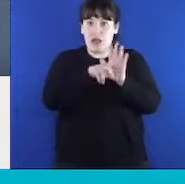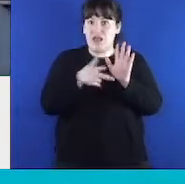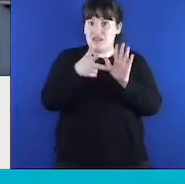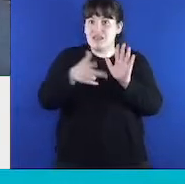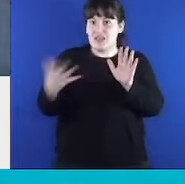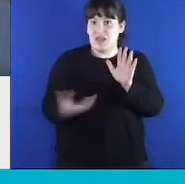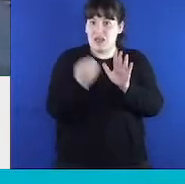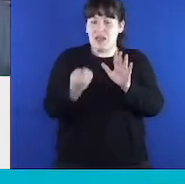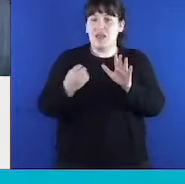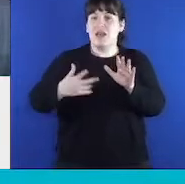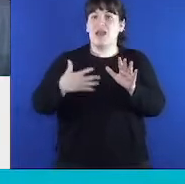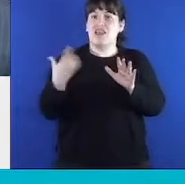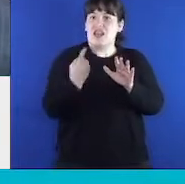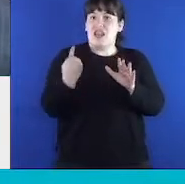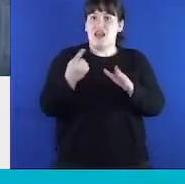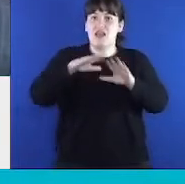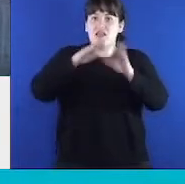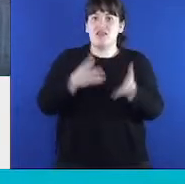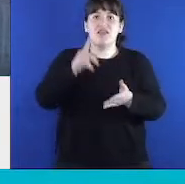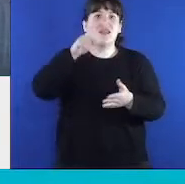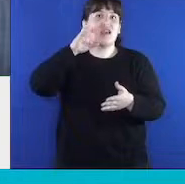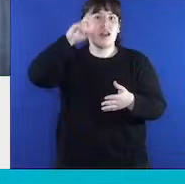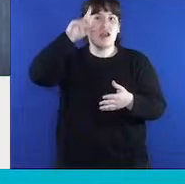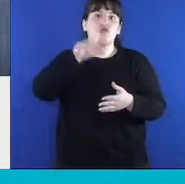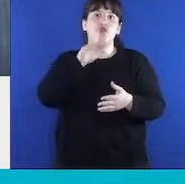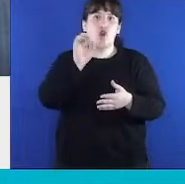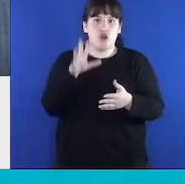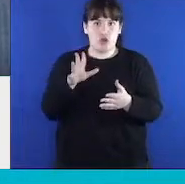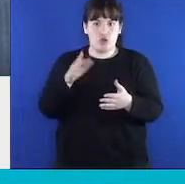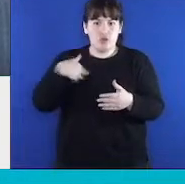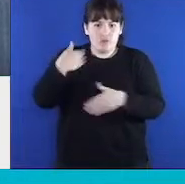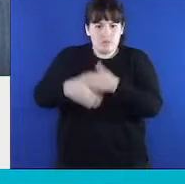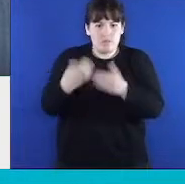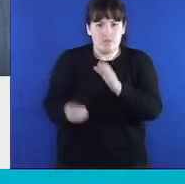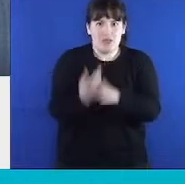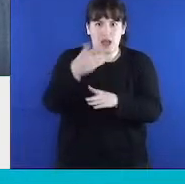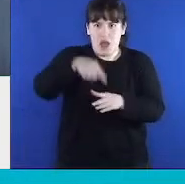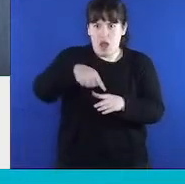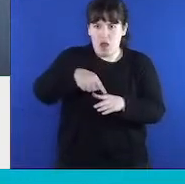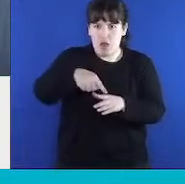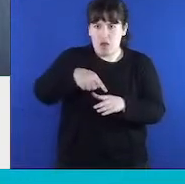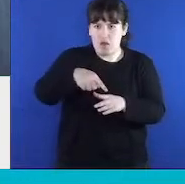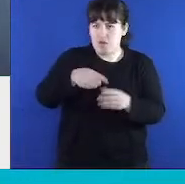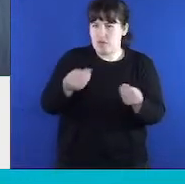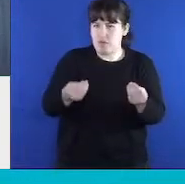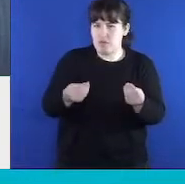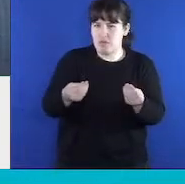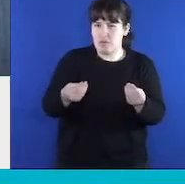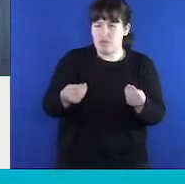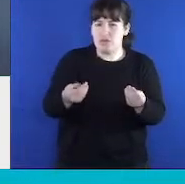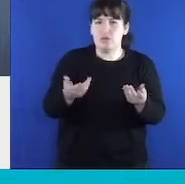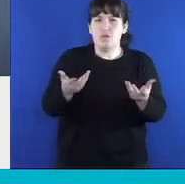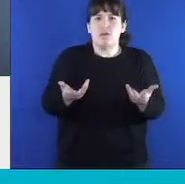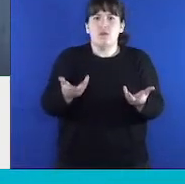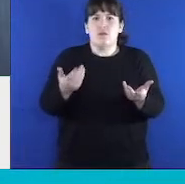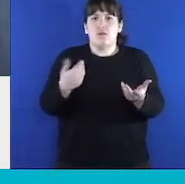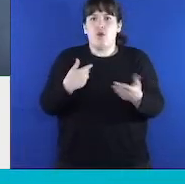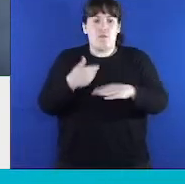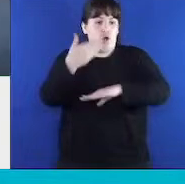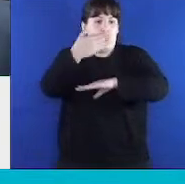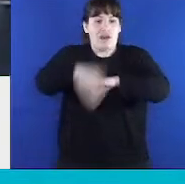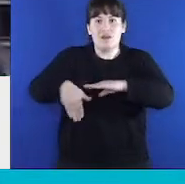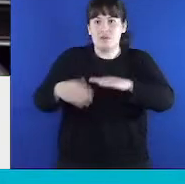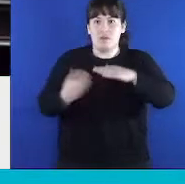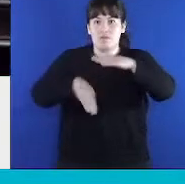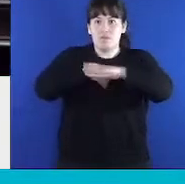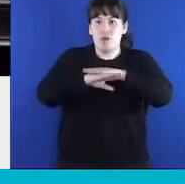existe, por lo tanto se está creando, con o sin limitaciones, no solo del derecho público, sino tampoco del derecho privado,